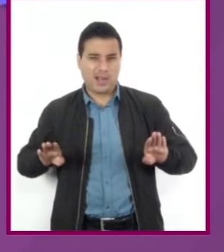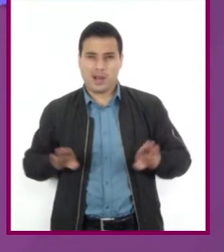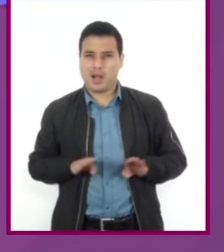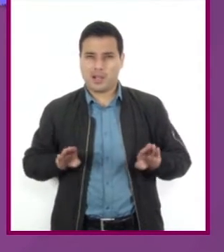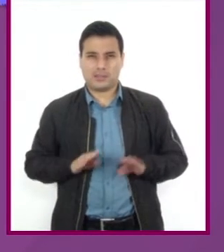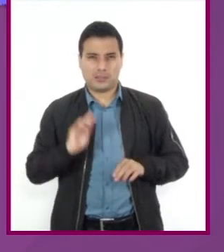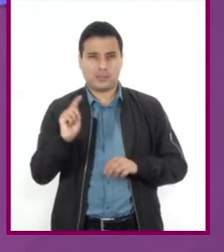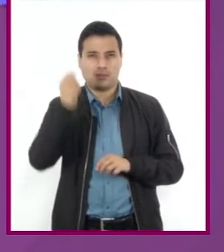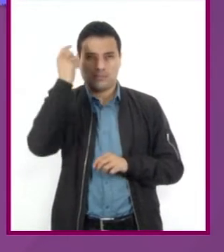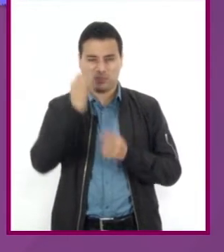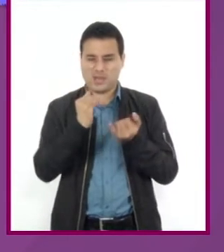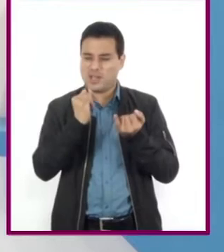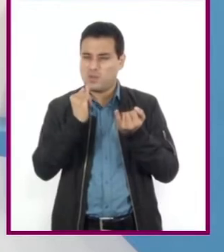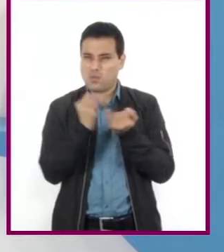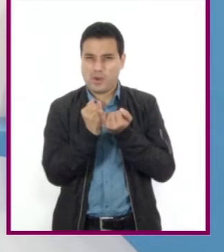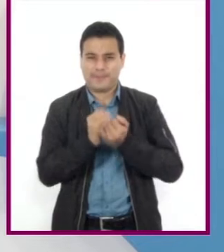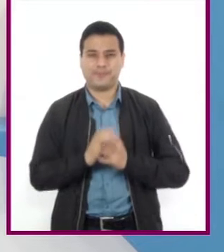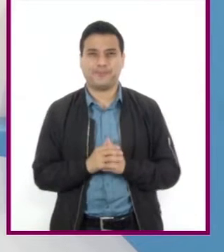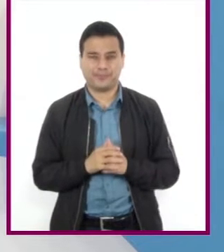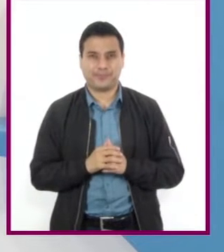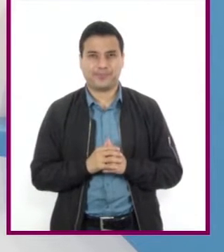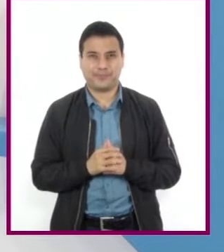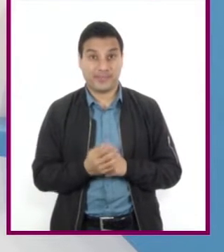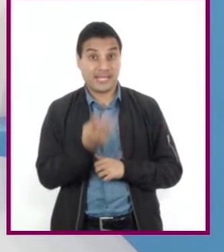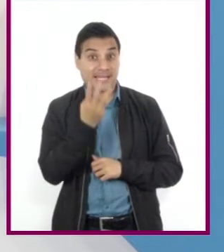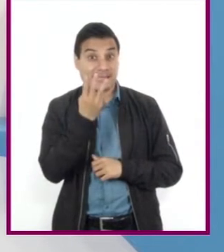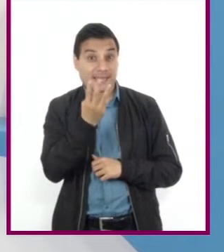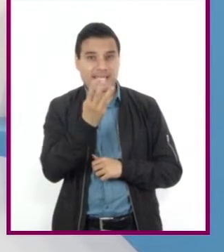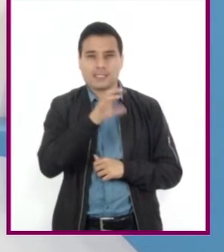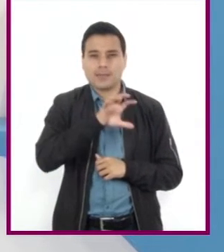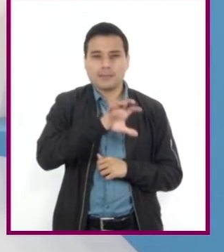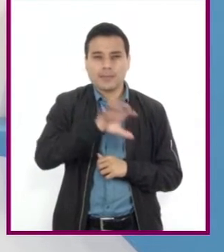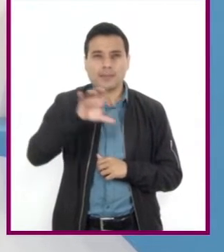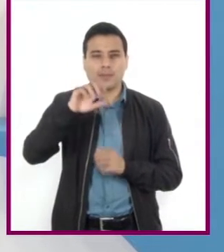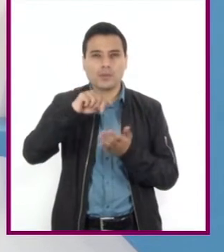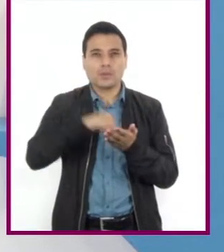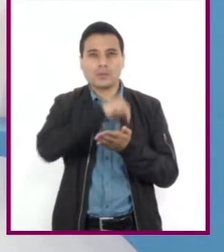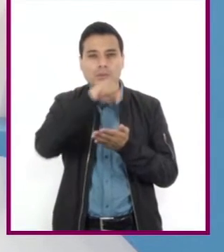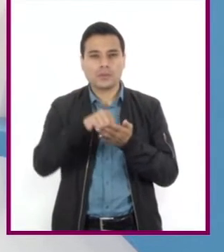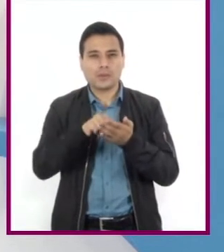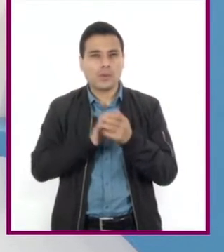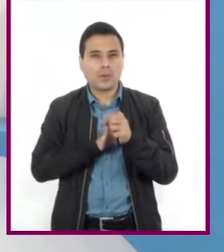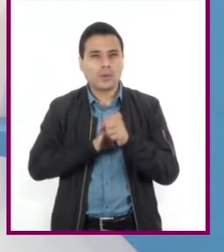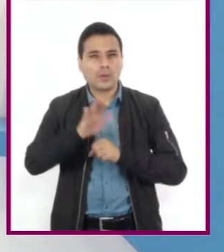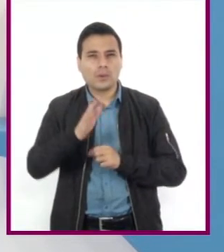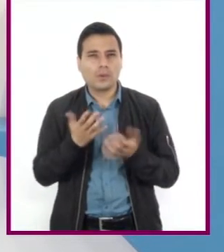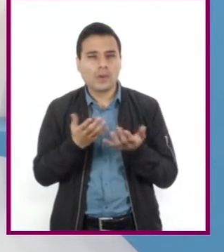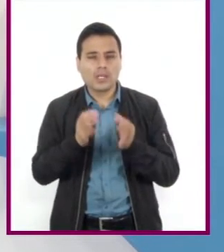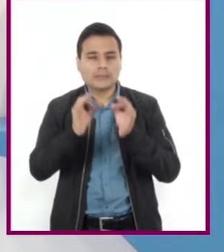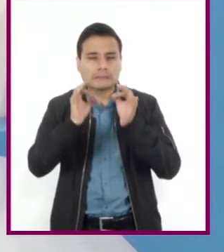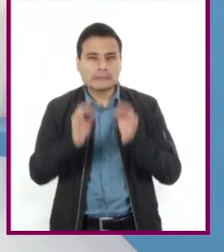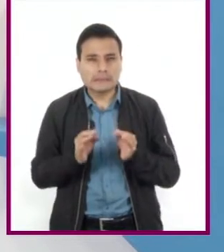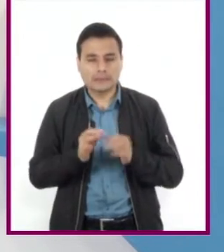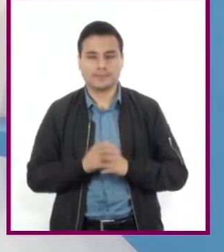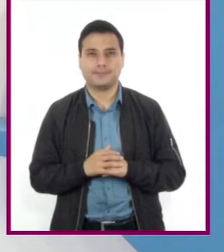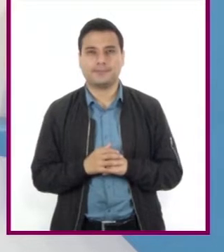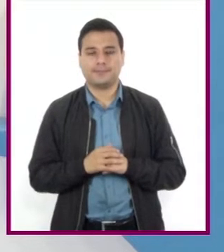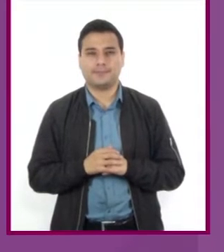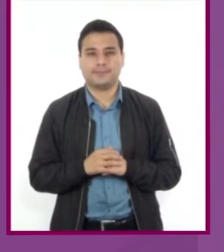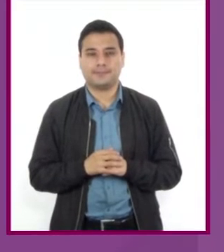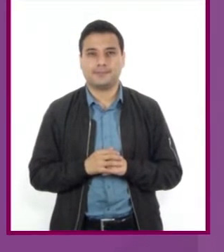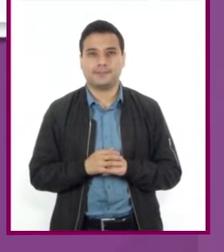de las regiones vecinas. Las tres grandes regiones o superáreas culturales en que se ubicaron los primeros pueblos de México